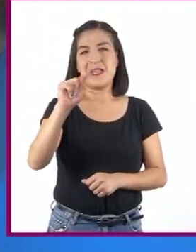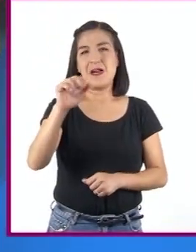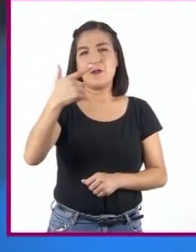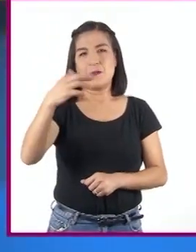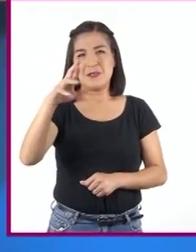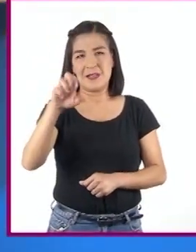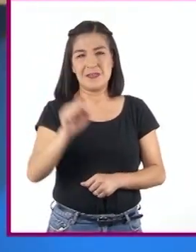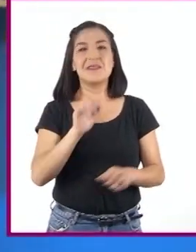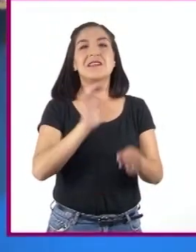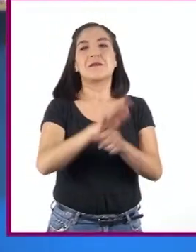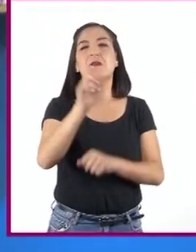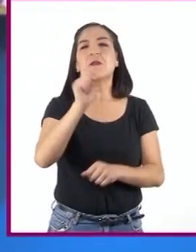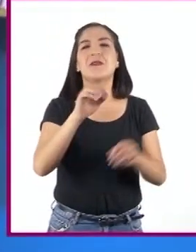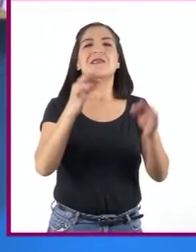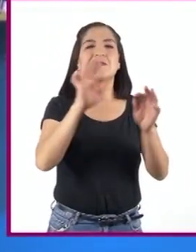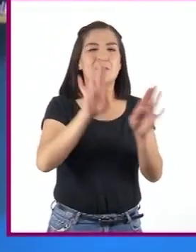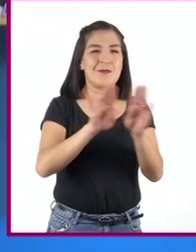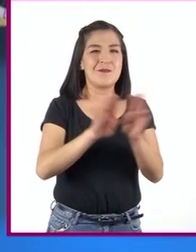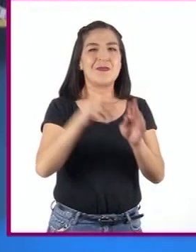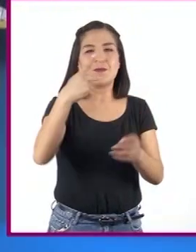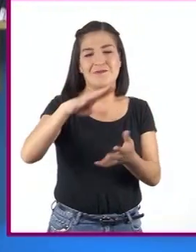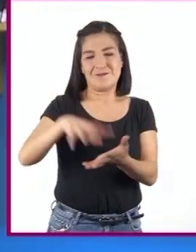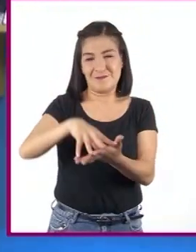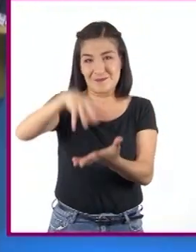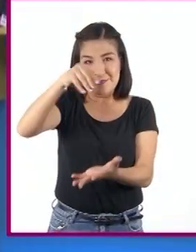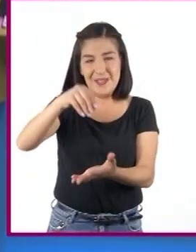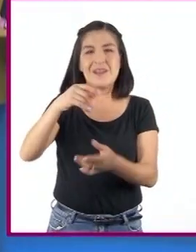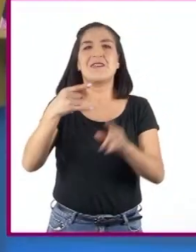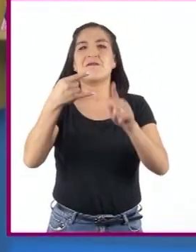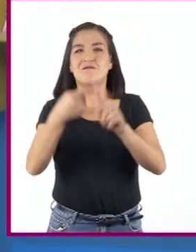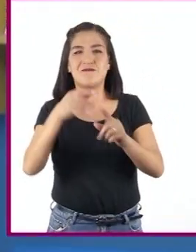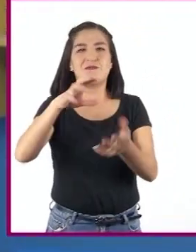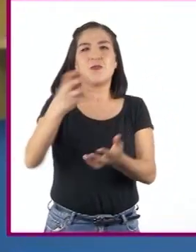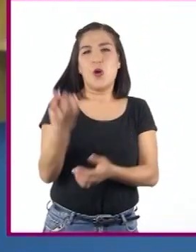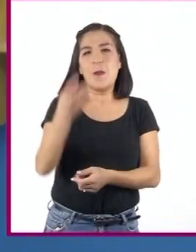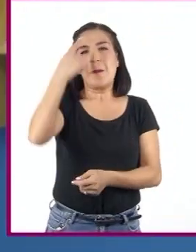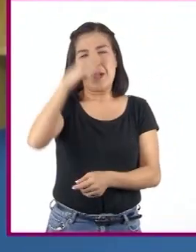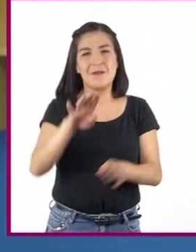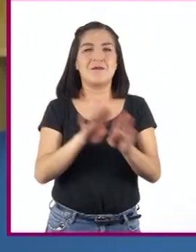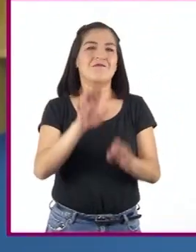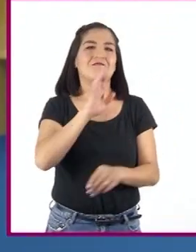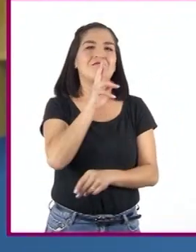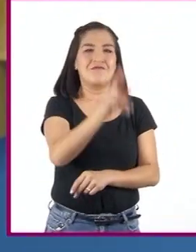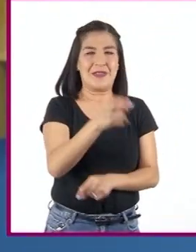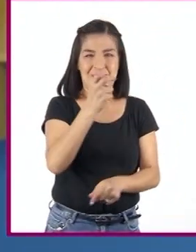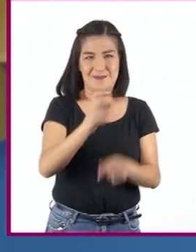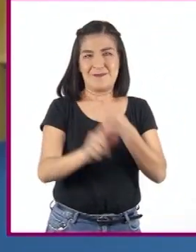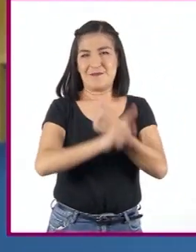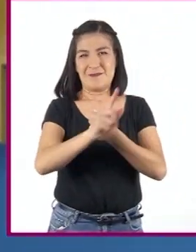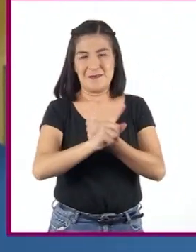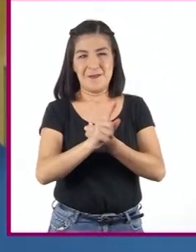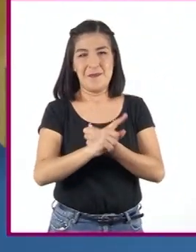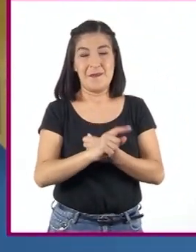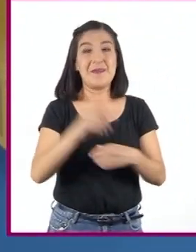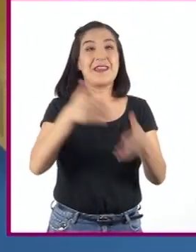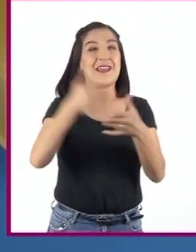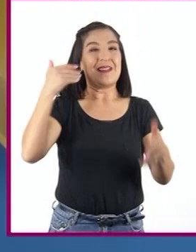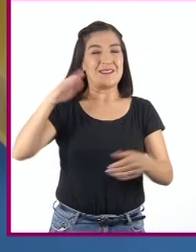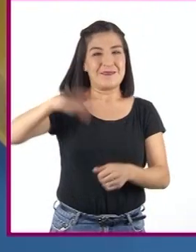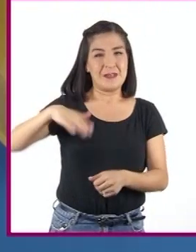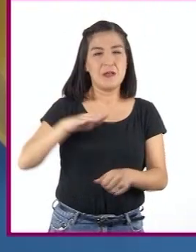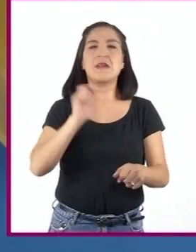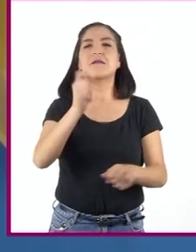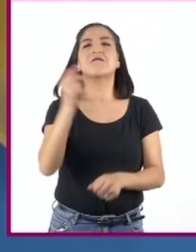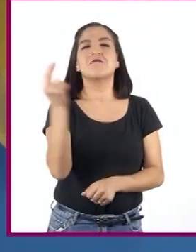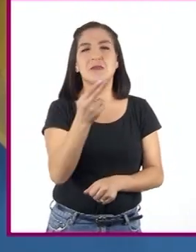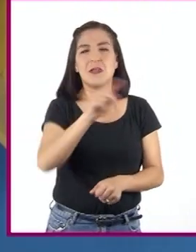una más de las herramientas de geometría y no la única con que cuentan para resolver este tipo de problemas. En el reto anterior, fue